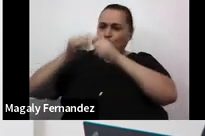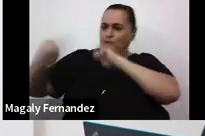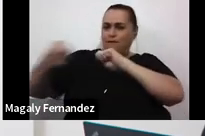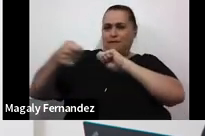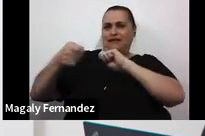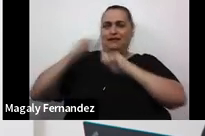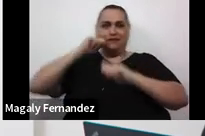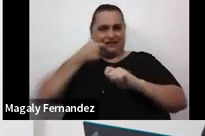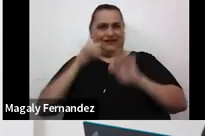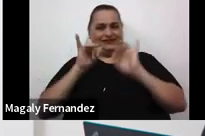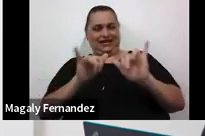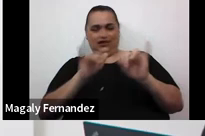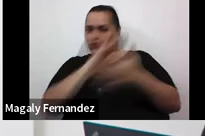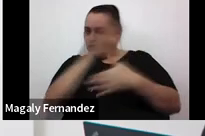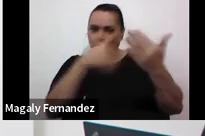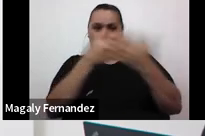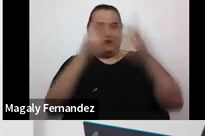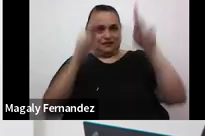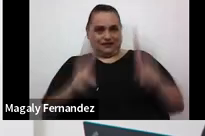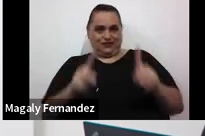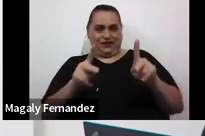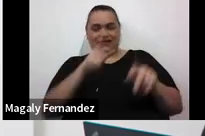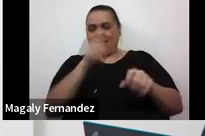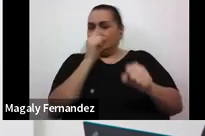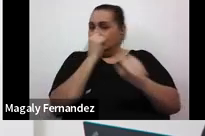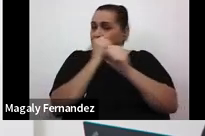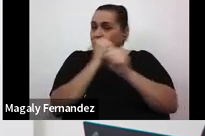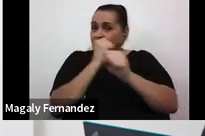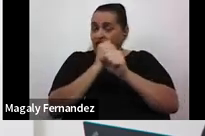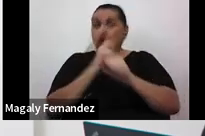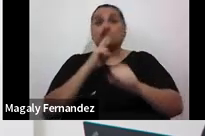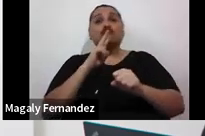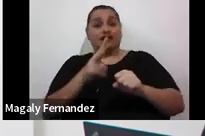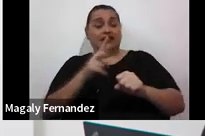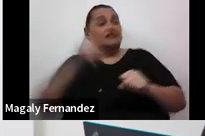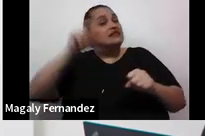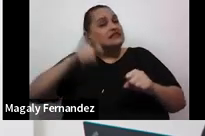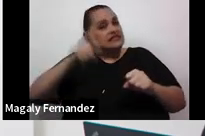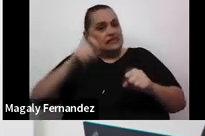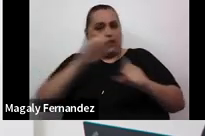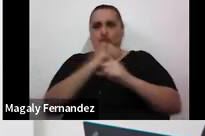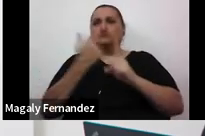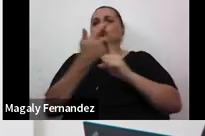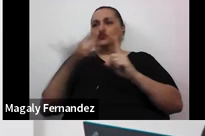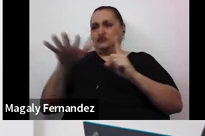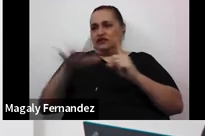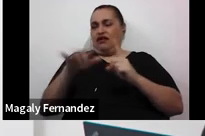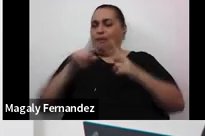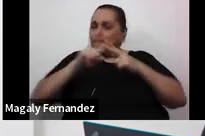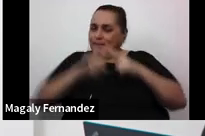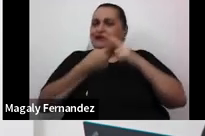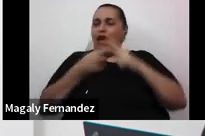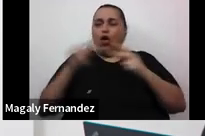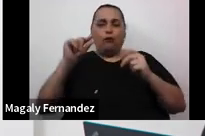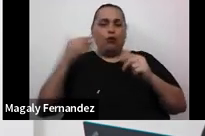nosotros en todas las personas no es es un trabajo en realidad que necesitamos como sociedad y que ha empezado relativamente hace